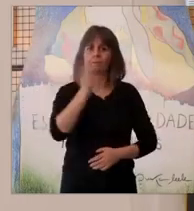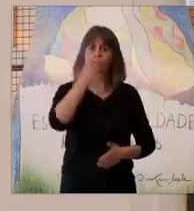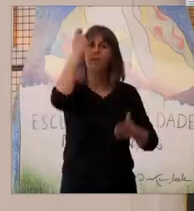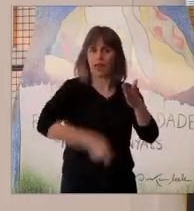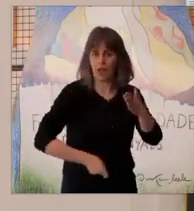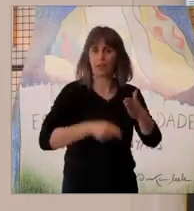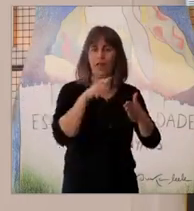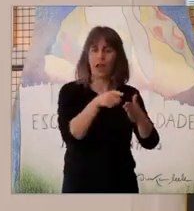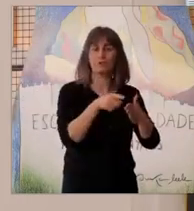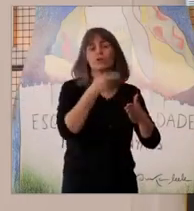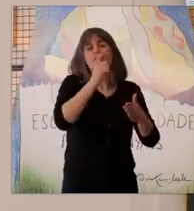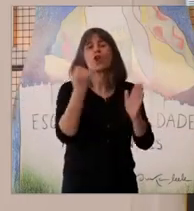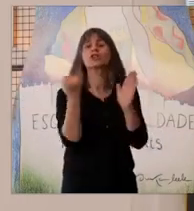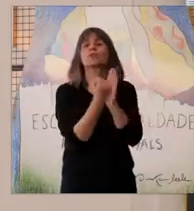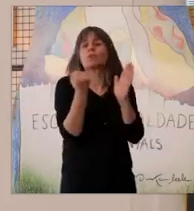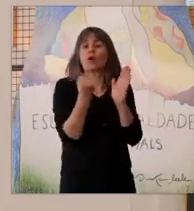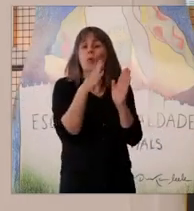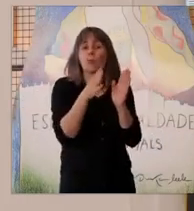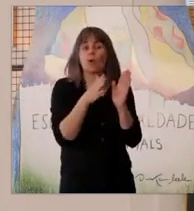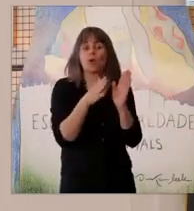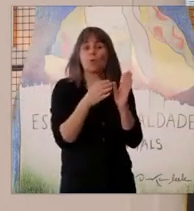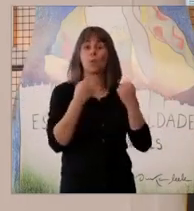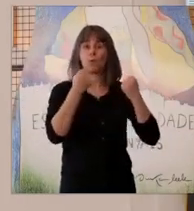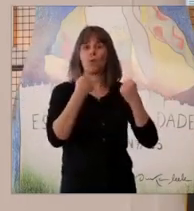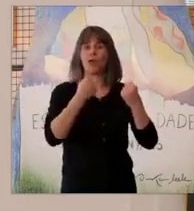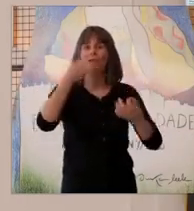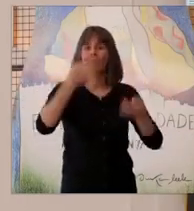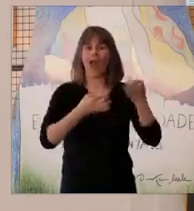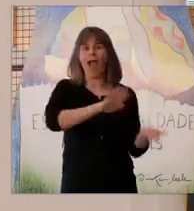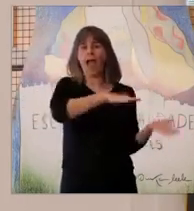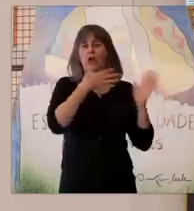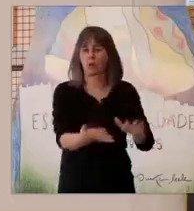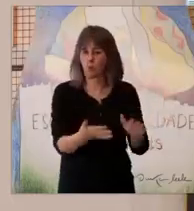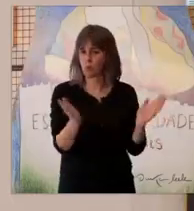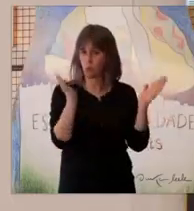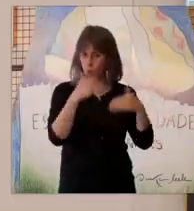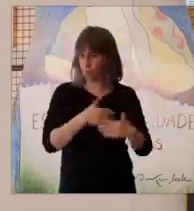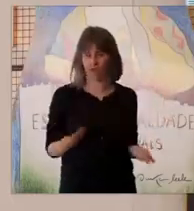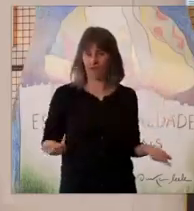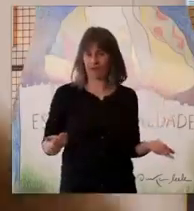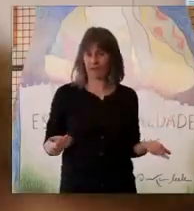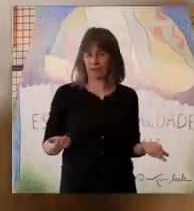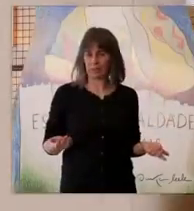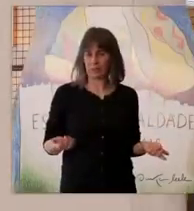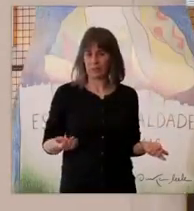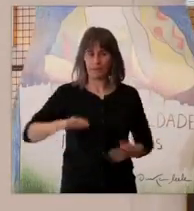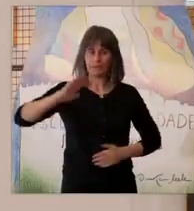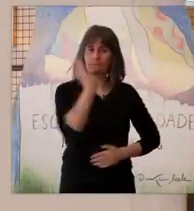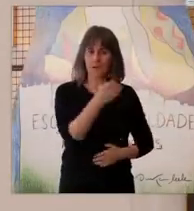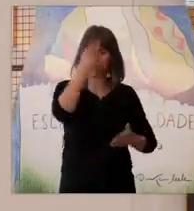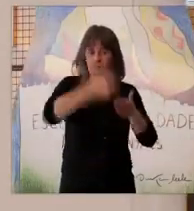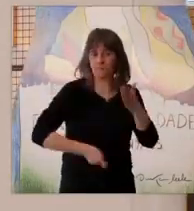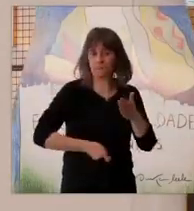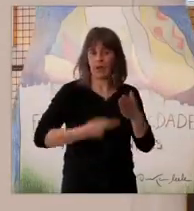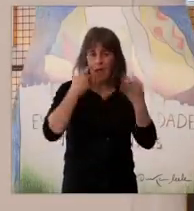Porque la ONU no tiene poder ejecutivo sobre sobre los tribunales ni sobre ninguna otra cuestión en un estado como